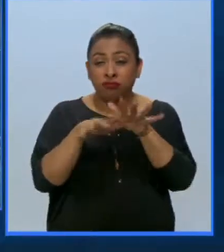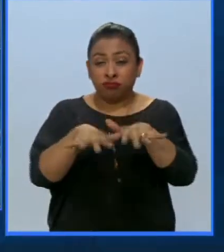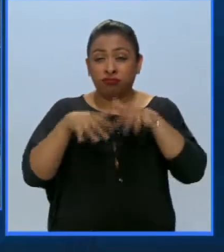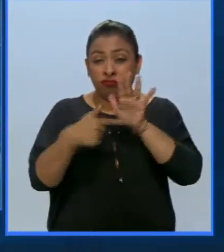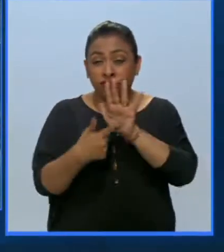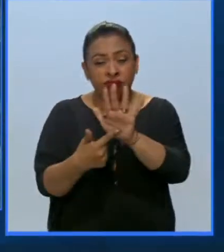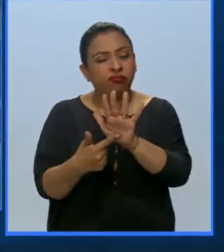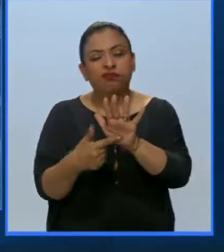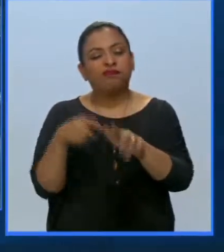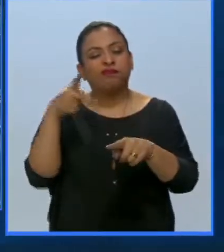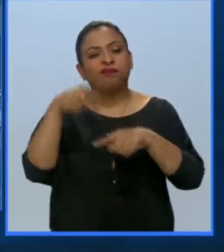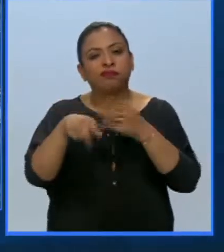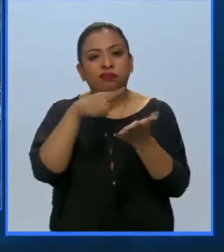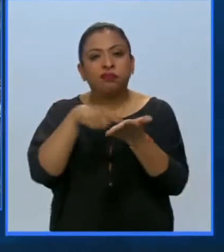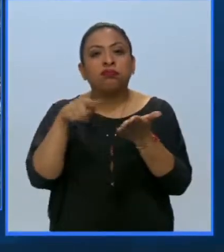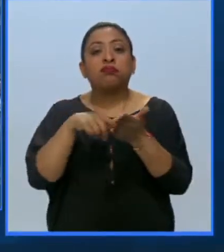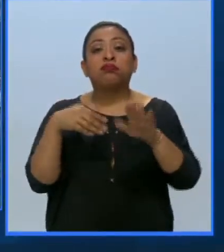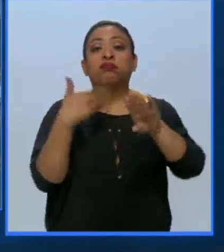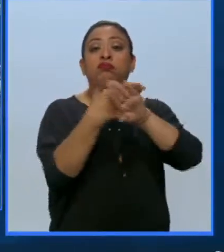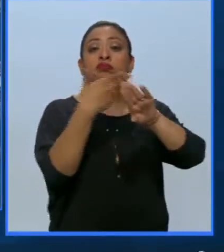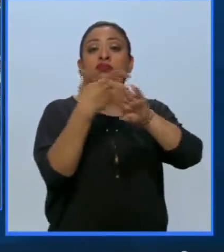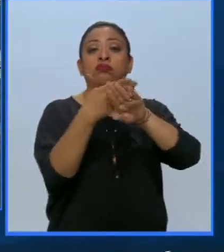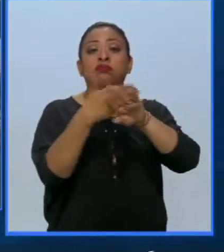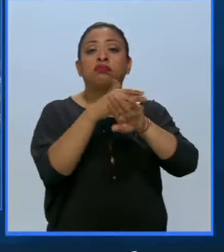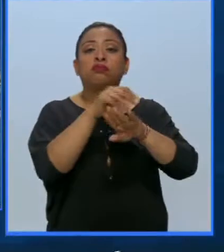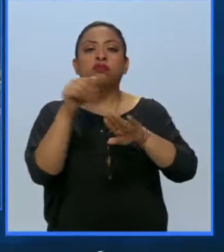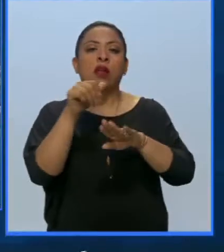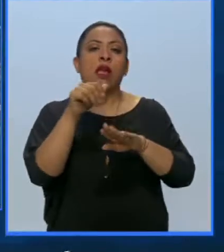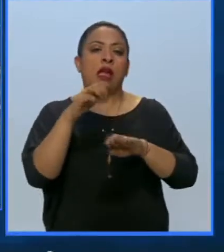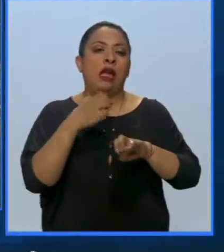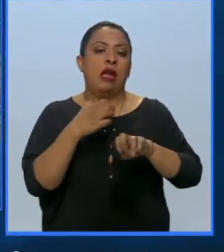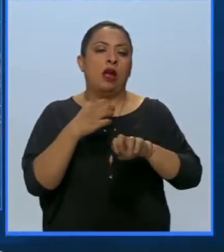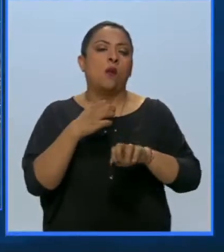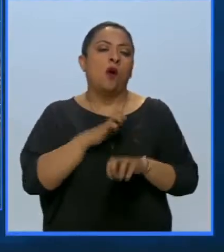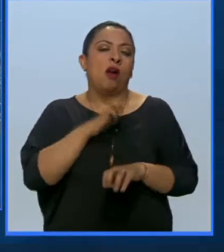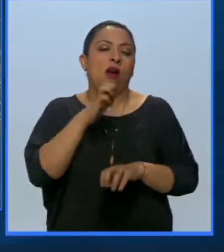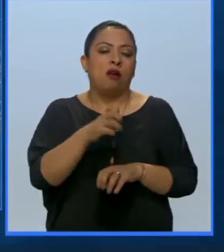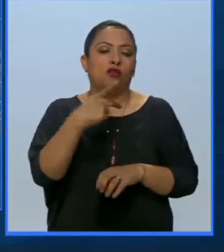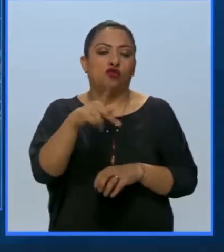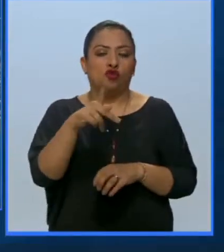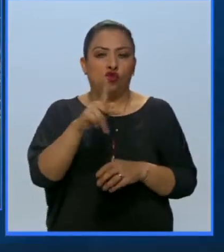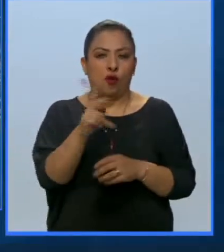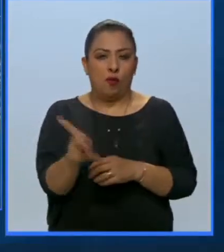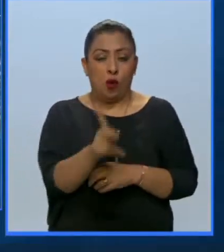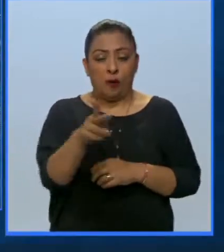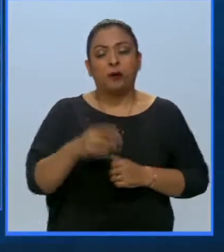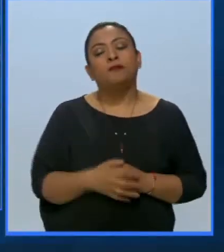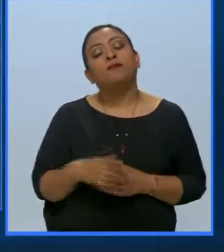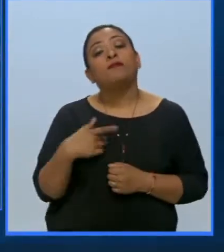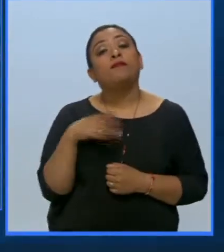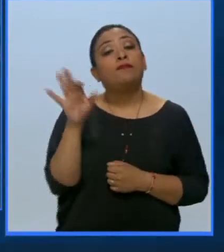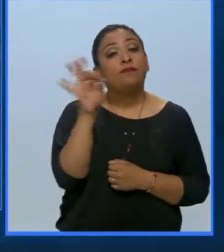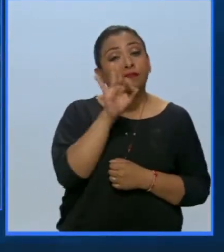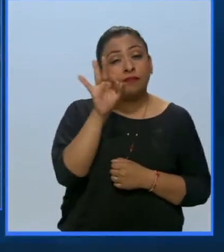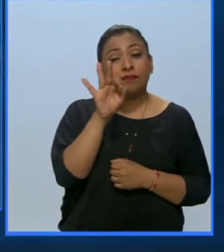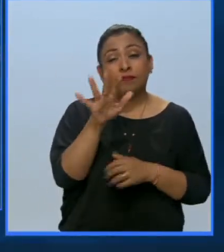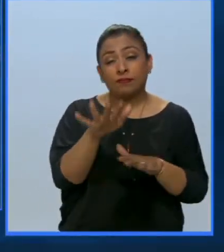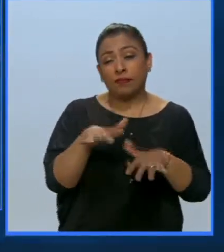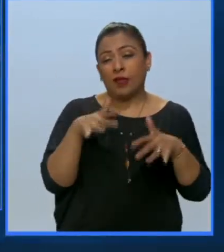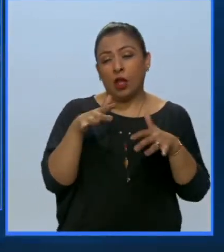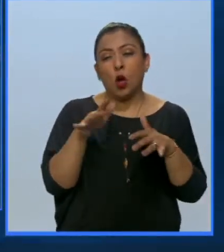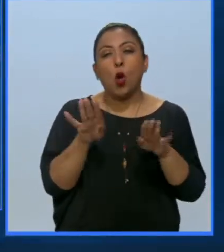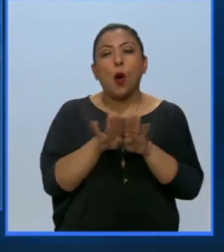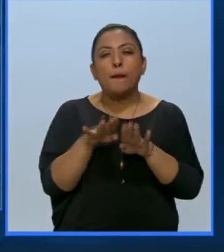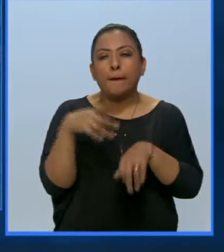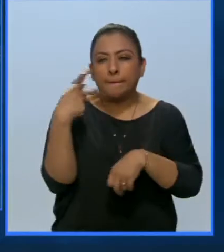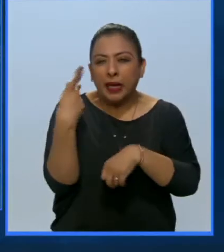régimen soviético que lo señalaban como enemigo del pueblo. Probablemente la obra más, la sinfonía más